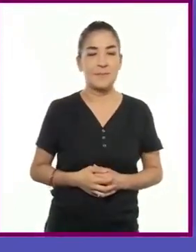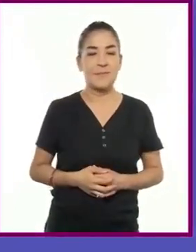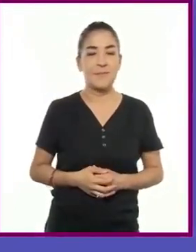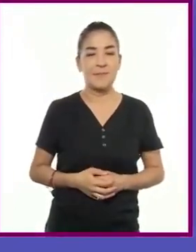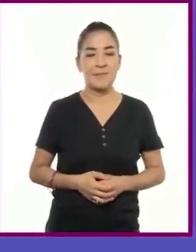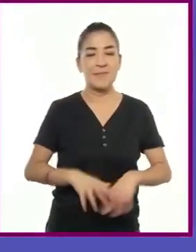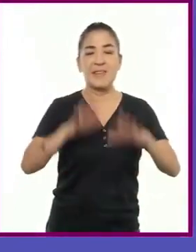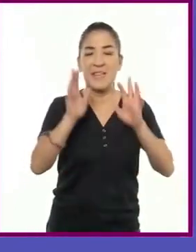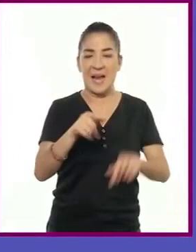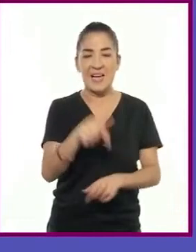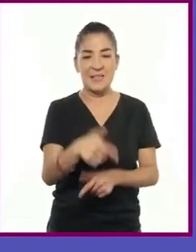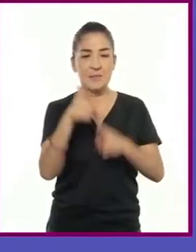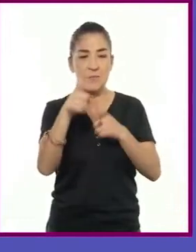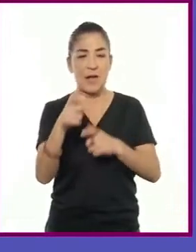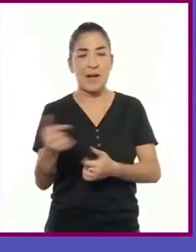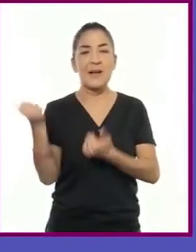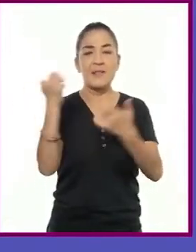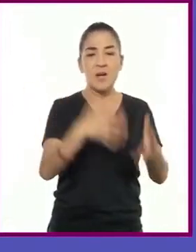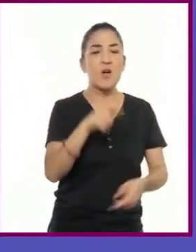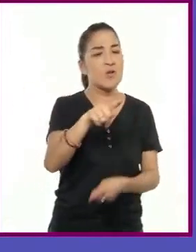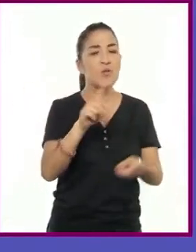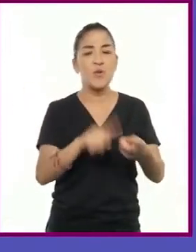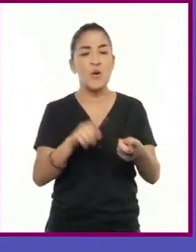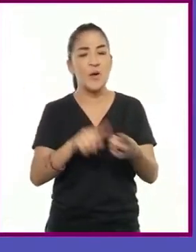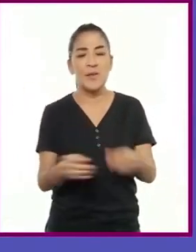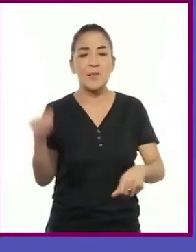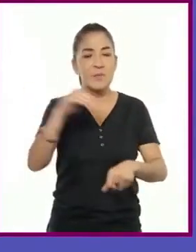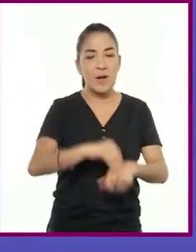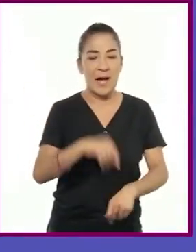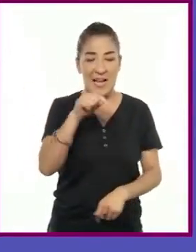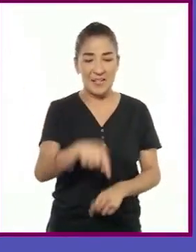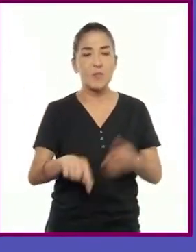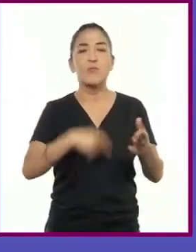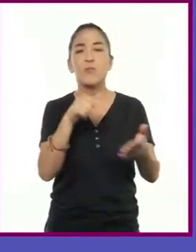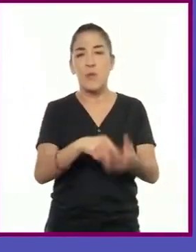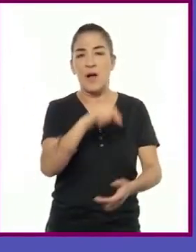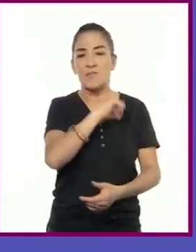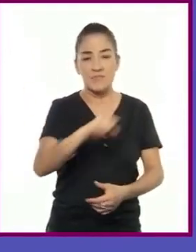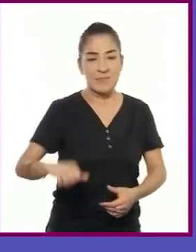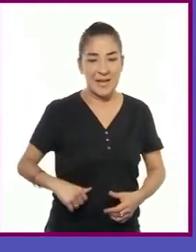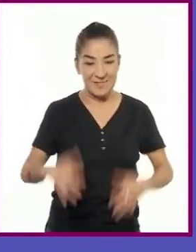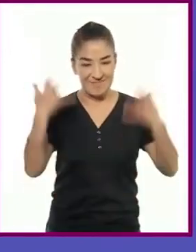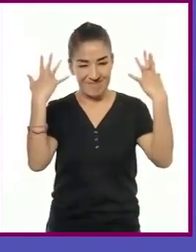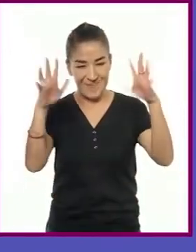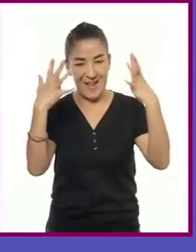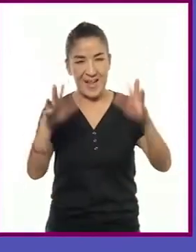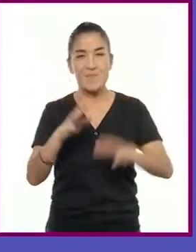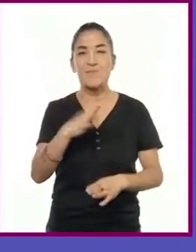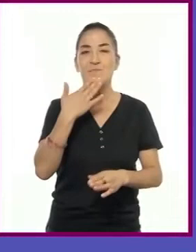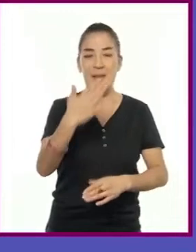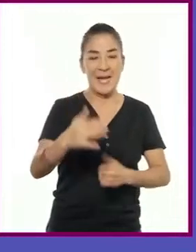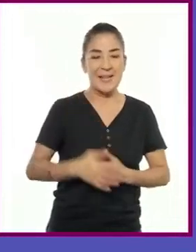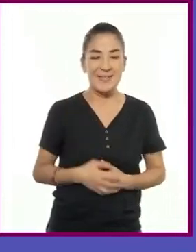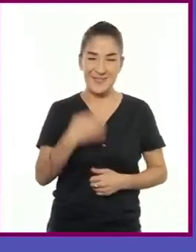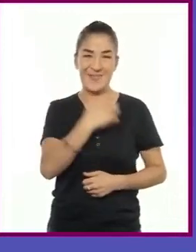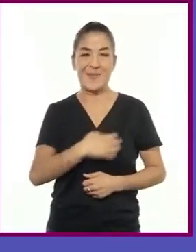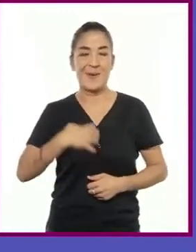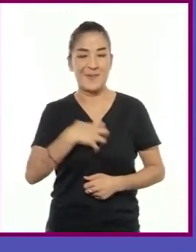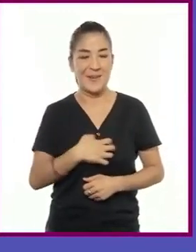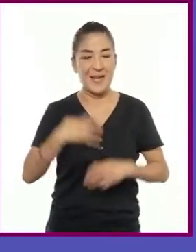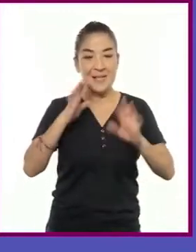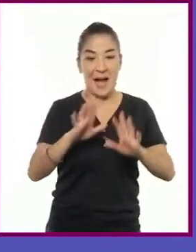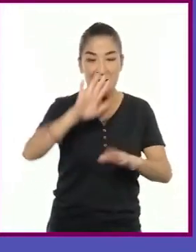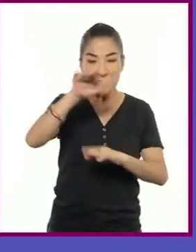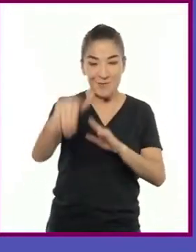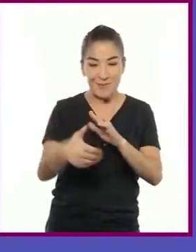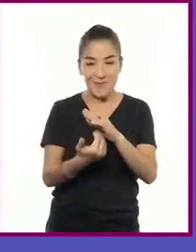han llegado. Mostrar las armas acá. ¿A dónde se han de poner? Aquí en el ayuntamiento. ¡Bravo, escudo! ¡Qué contento! Ya comienza a